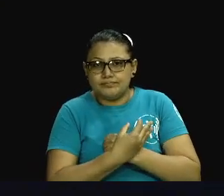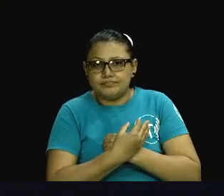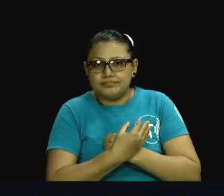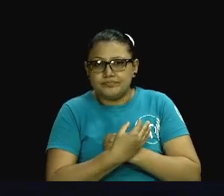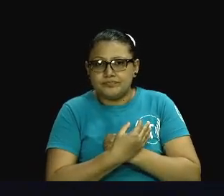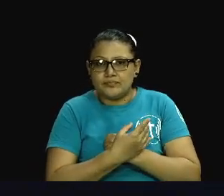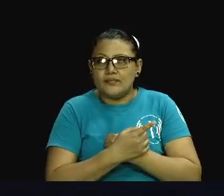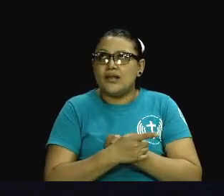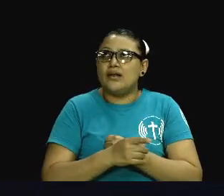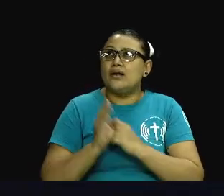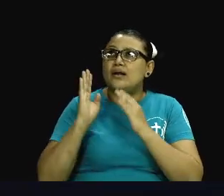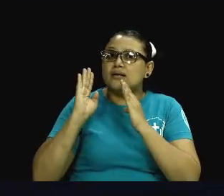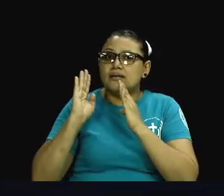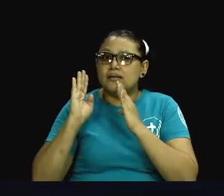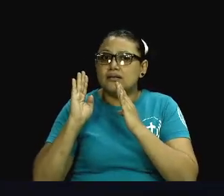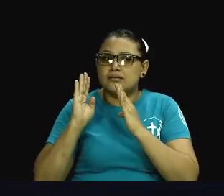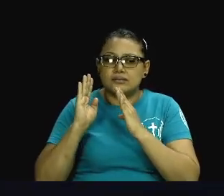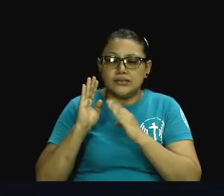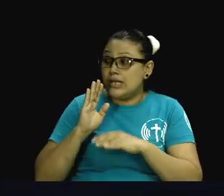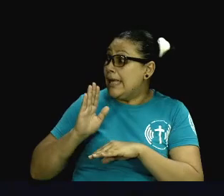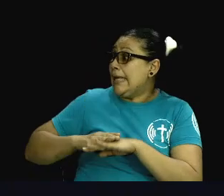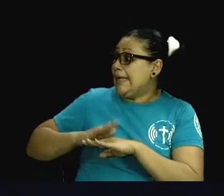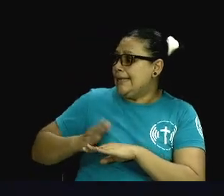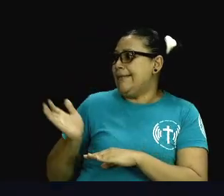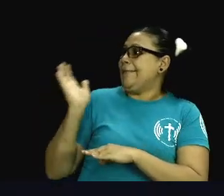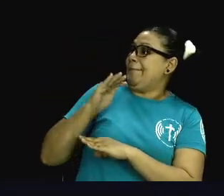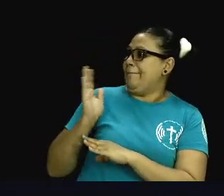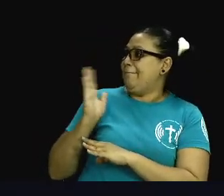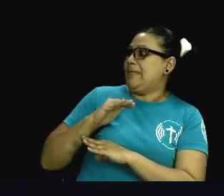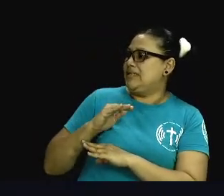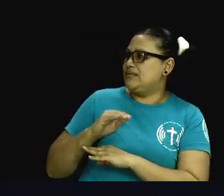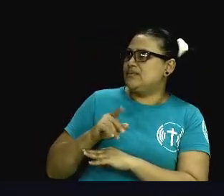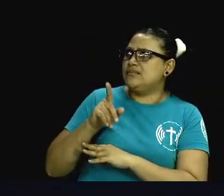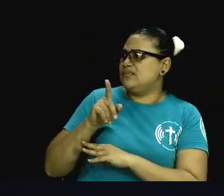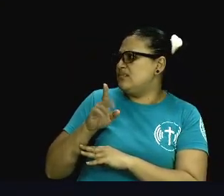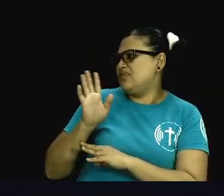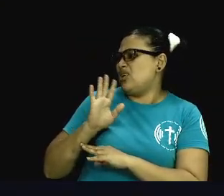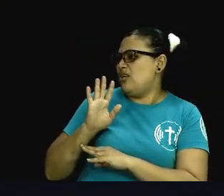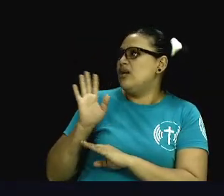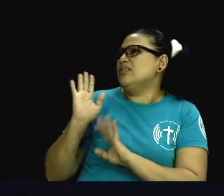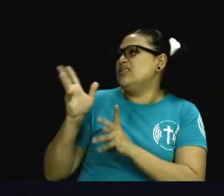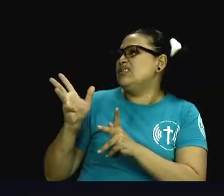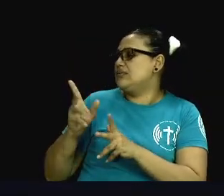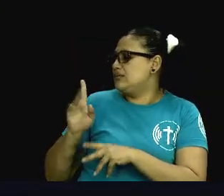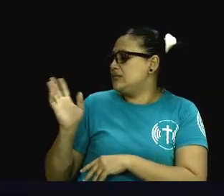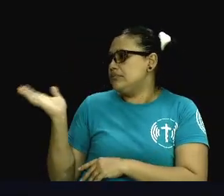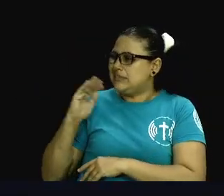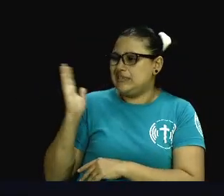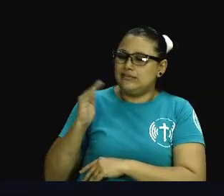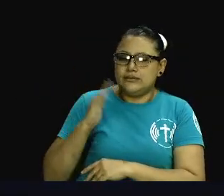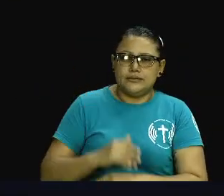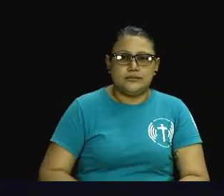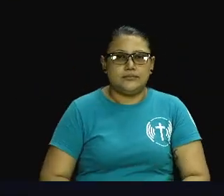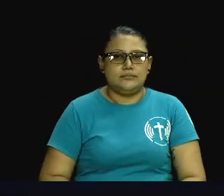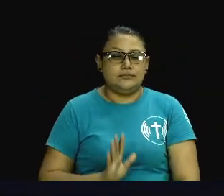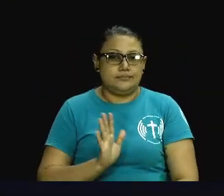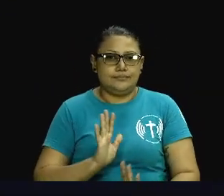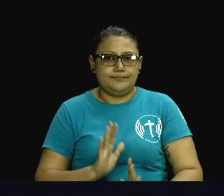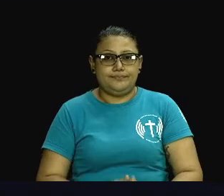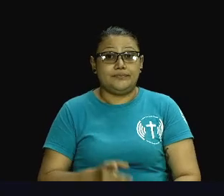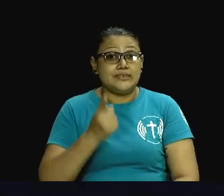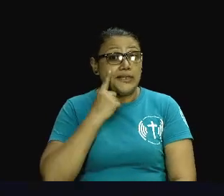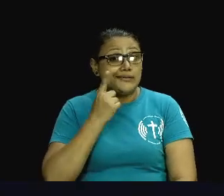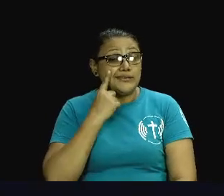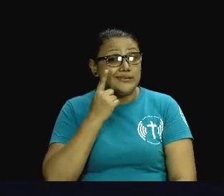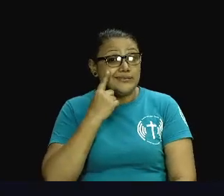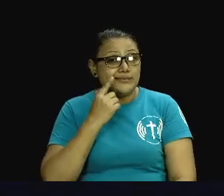abandonar a nuestro dios y vienes en esta tarde a orar o en el viernes de milagros y tú vienes con